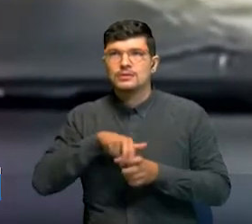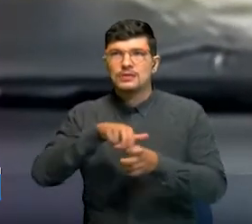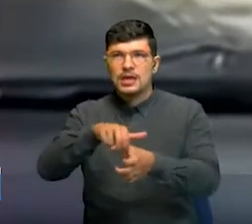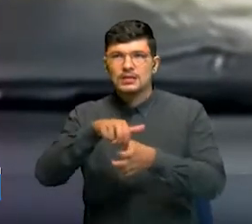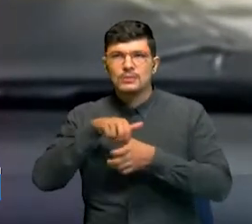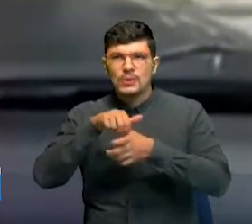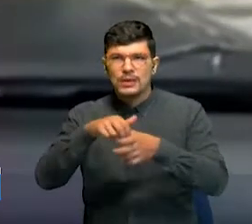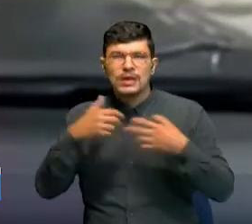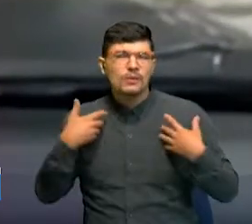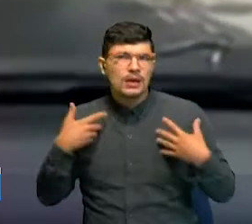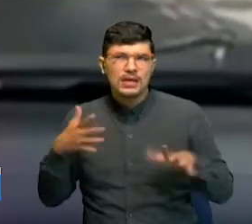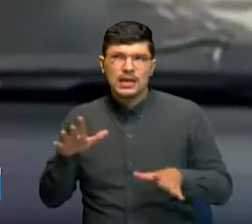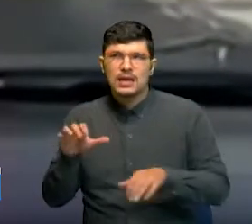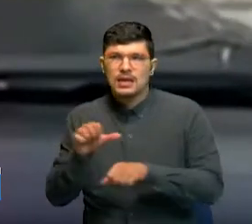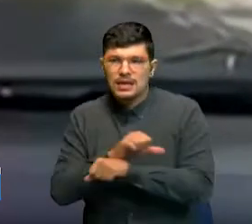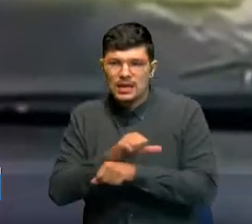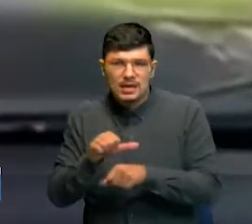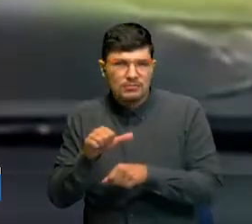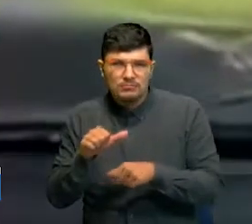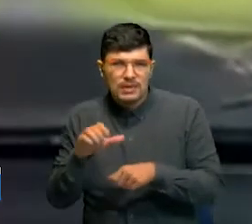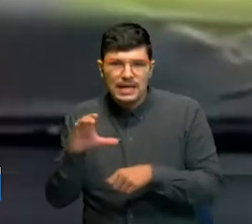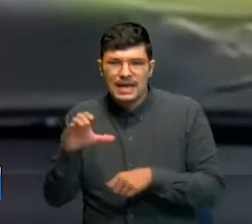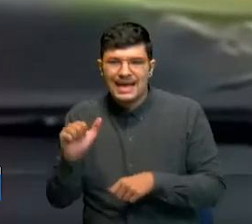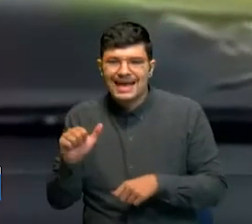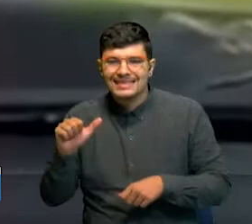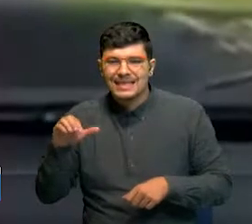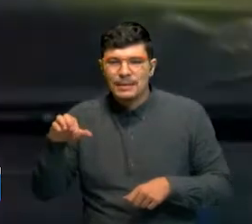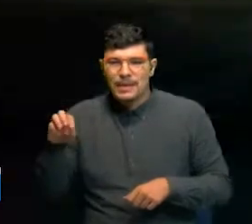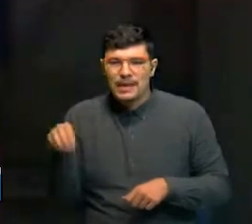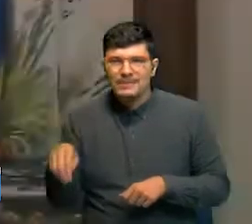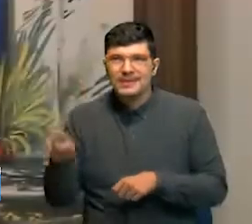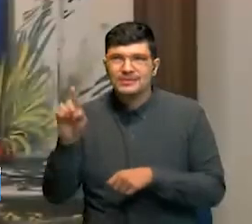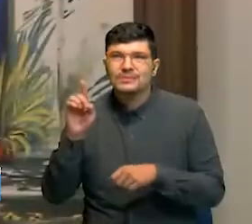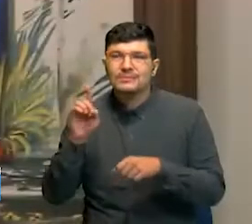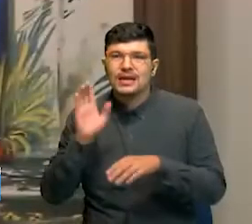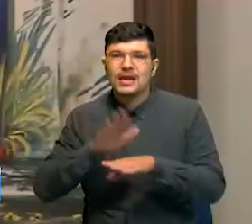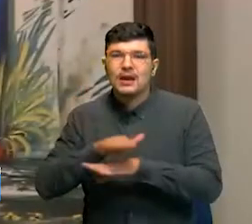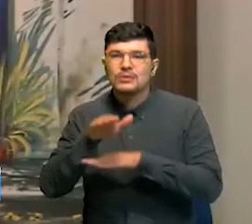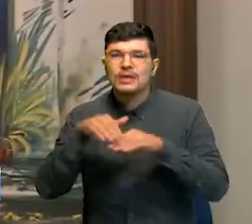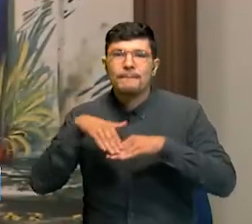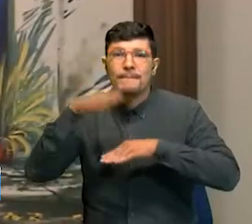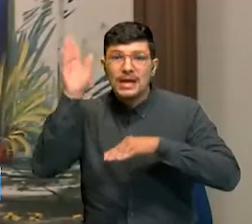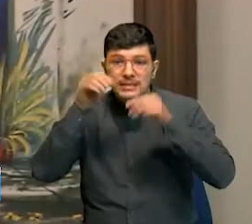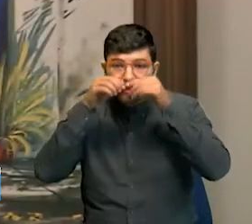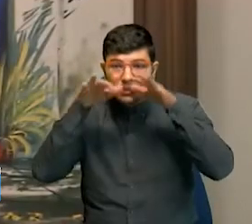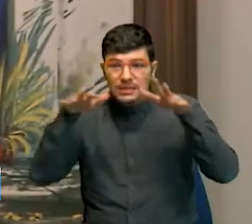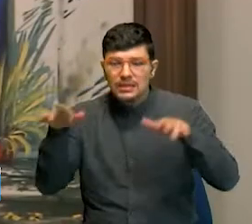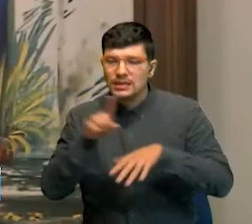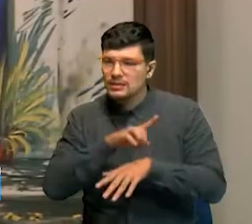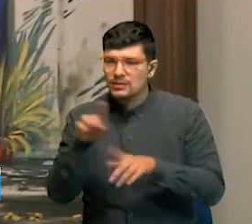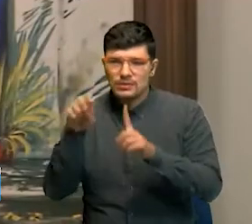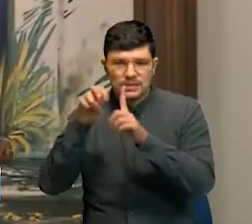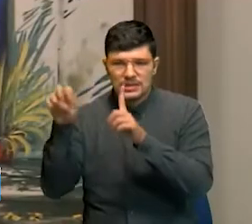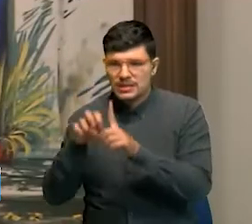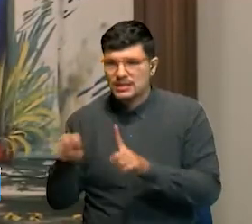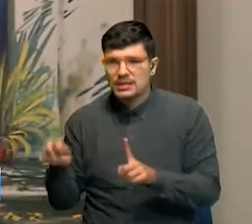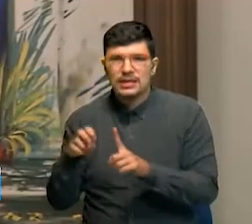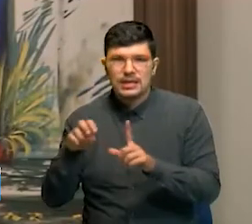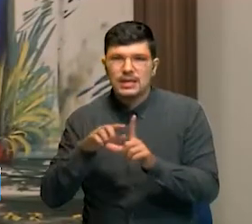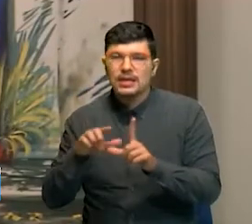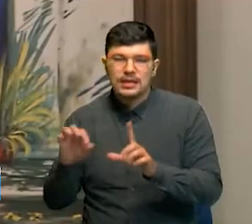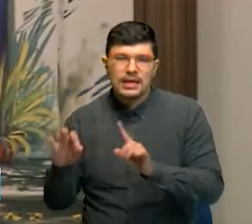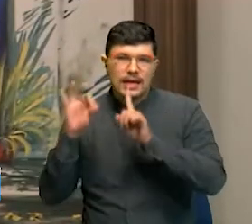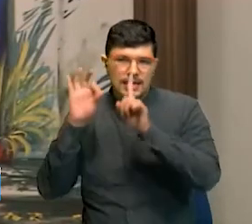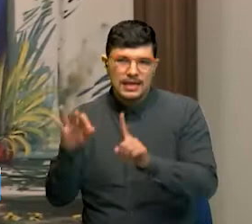vehículo de combustión de ACPM, y eso hace que sean un poco más contaminantes y no se manejen los estándares de calidad que inicialmente